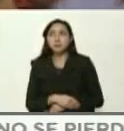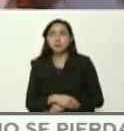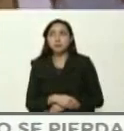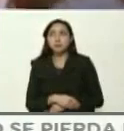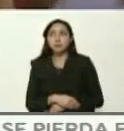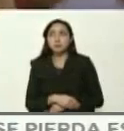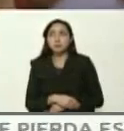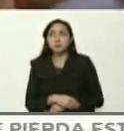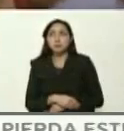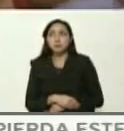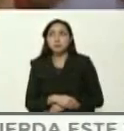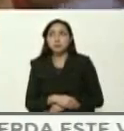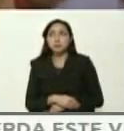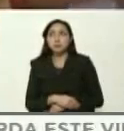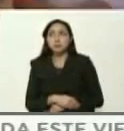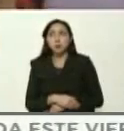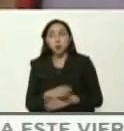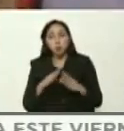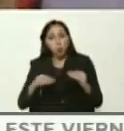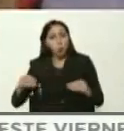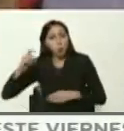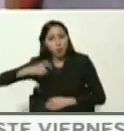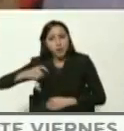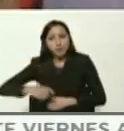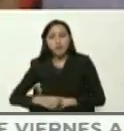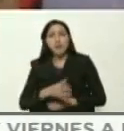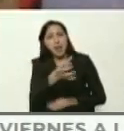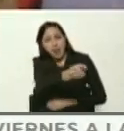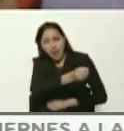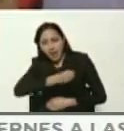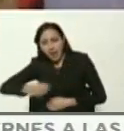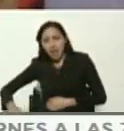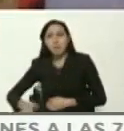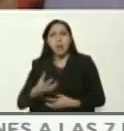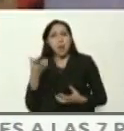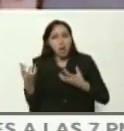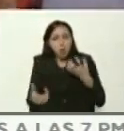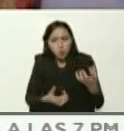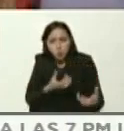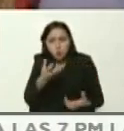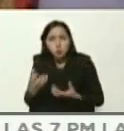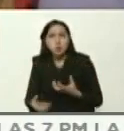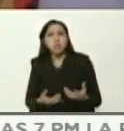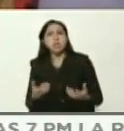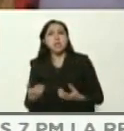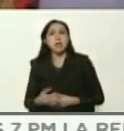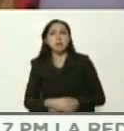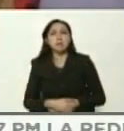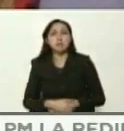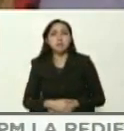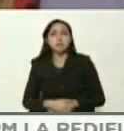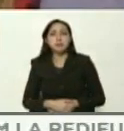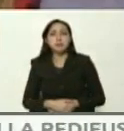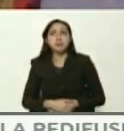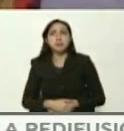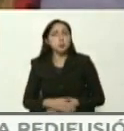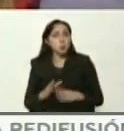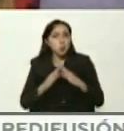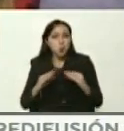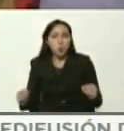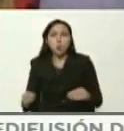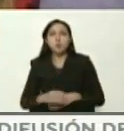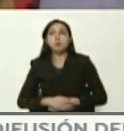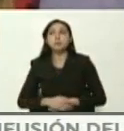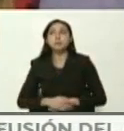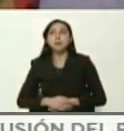con todo lo mínimo necesario, su nevera, su cocina, sus todos los implementos de cocina, y bueno, y